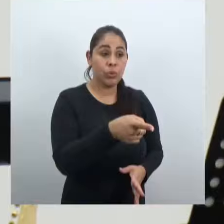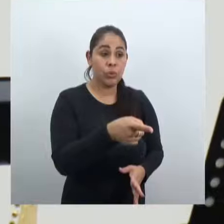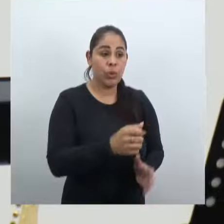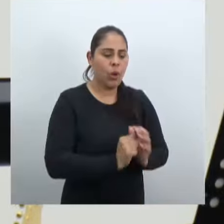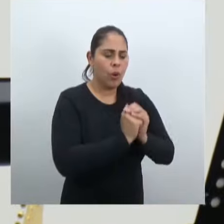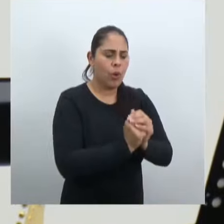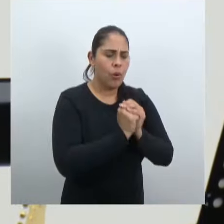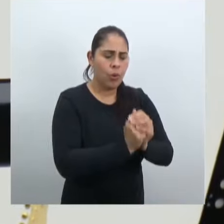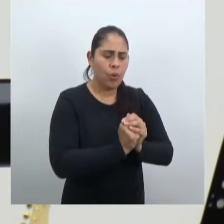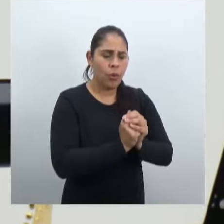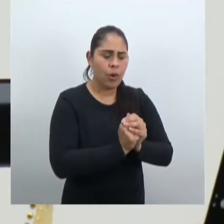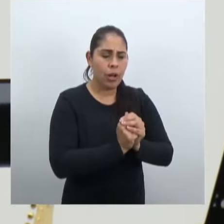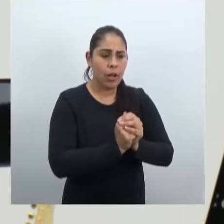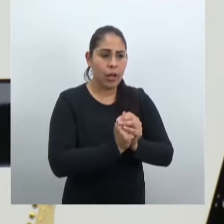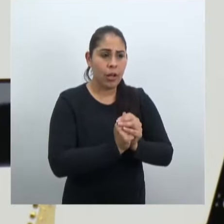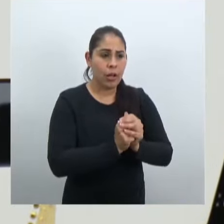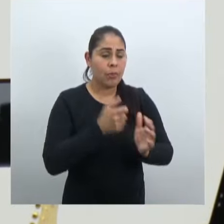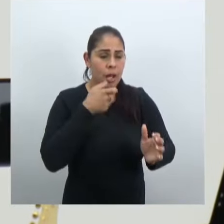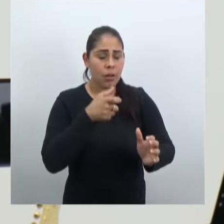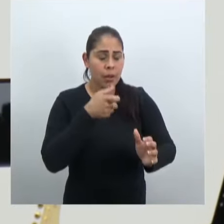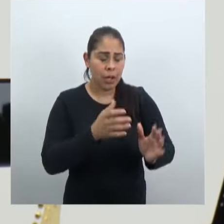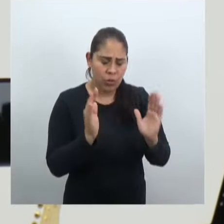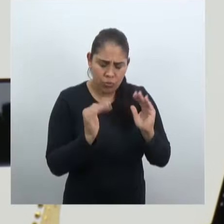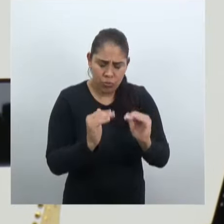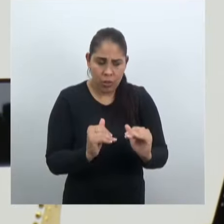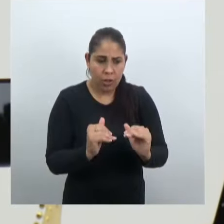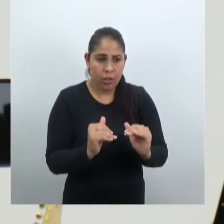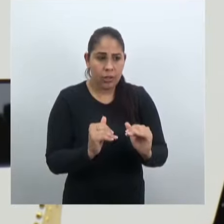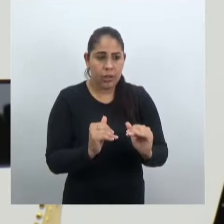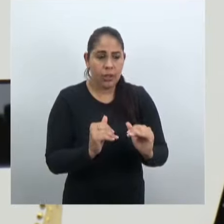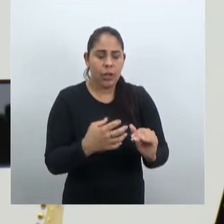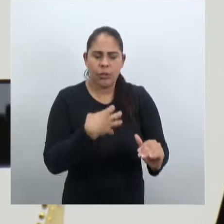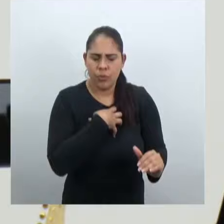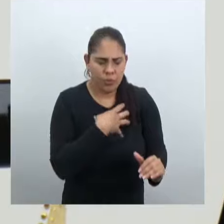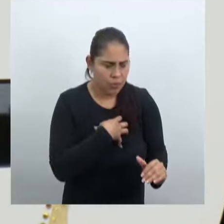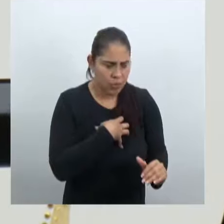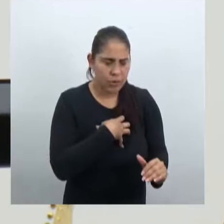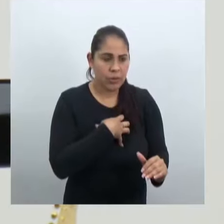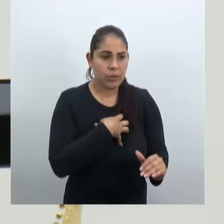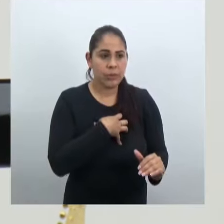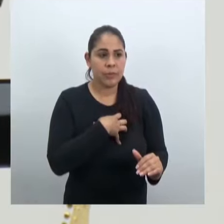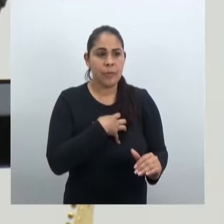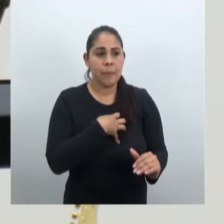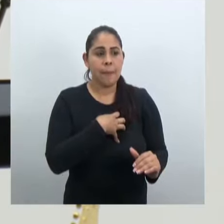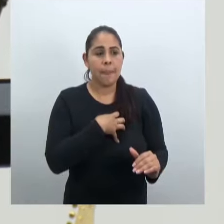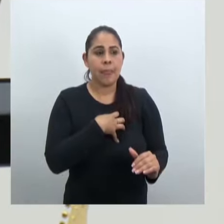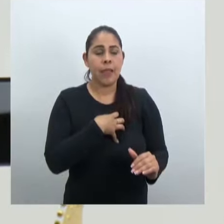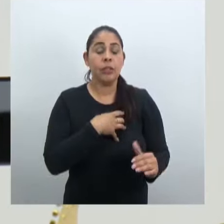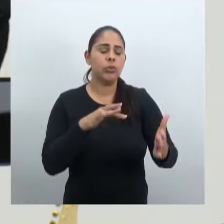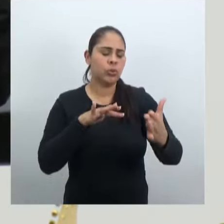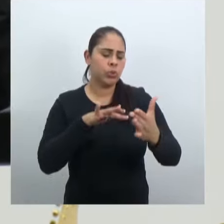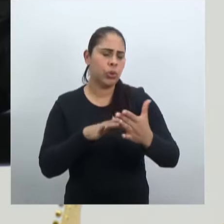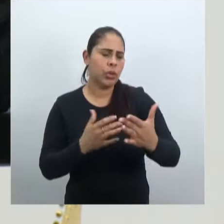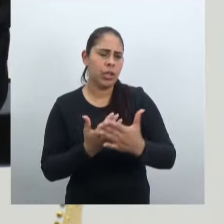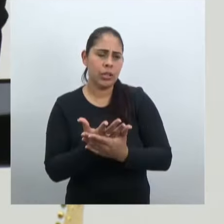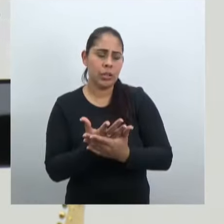orar con tus propias palabras, si no puedes orar con tus propias palabras, ¿quién de vosotros se ha dado cuenta que hay días que